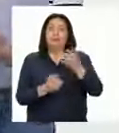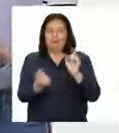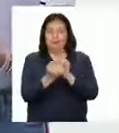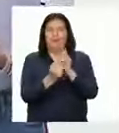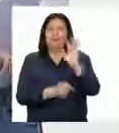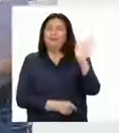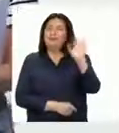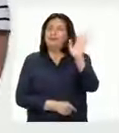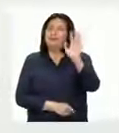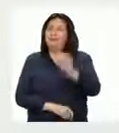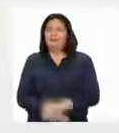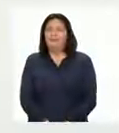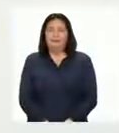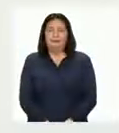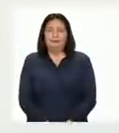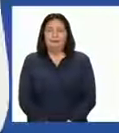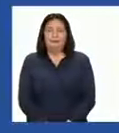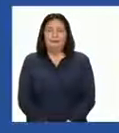actividad. Chao.